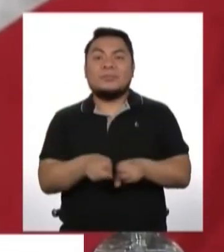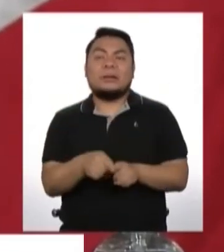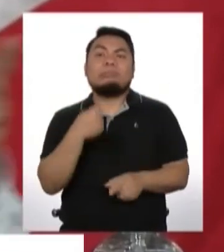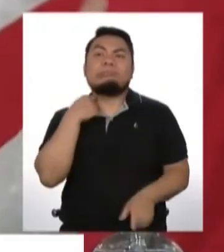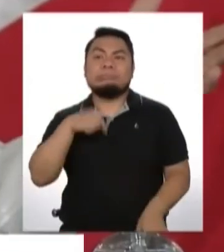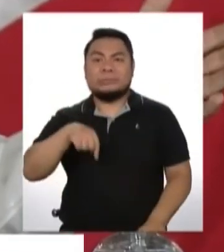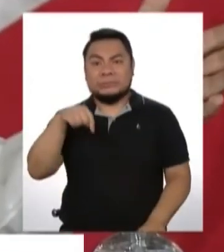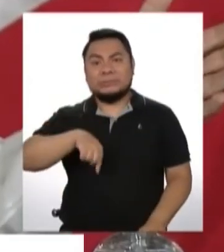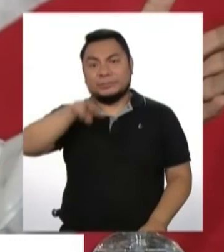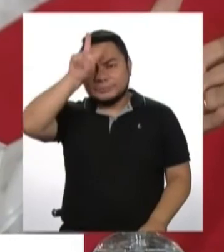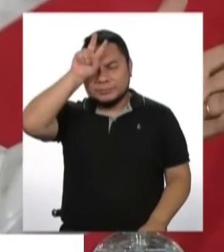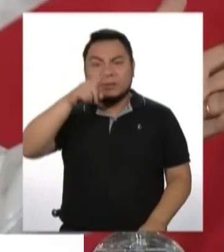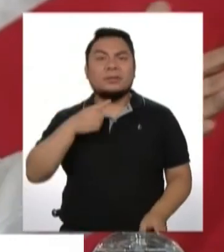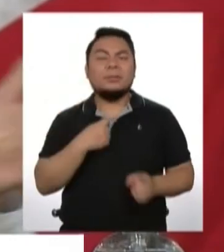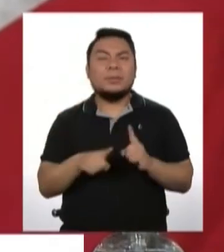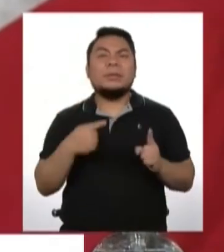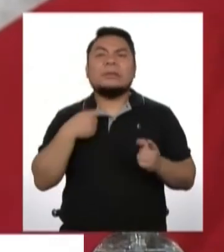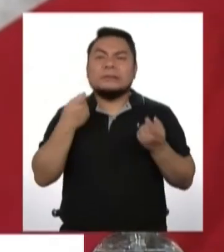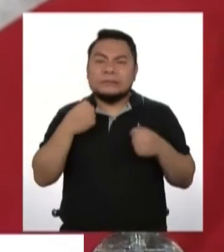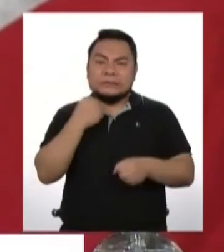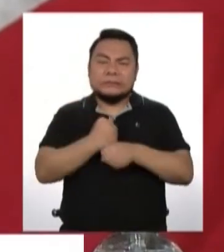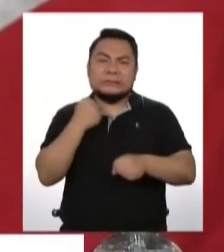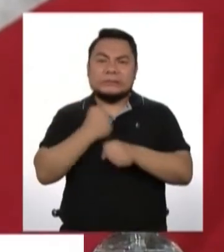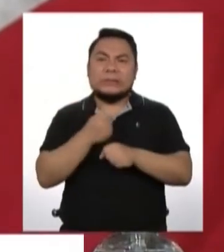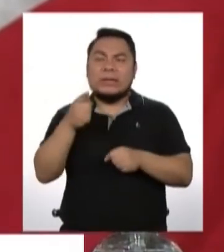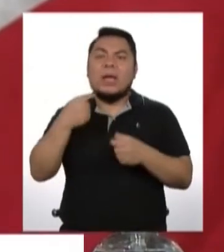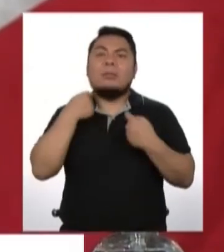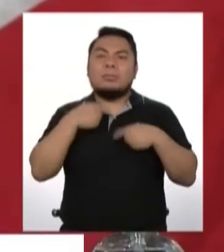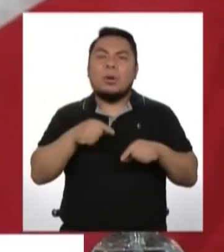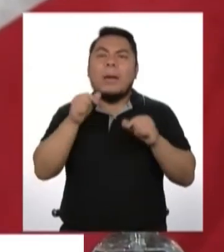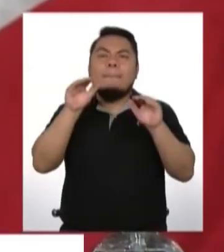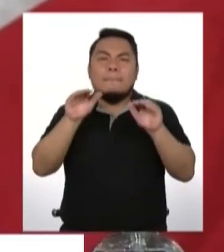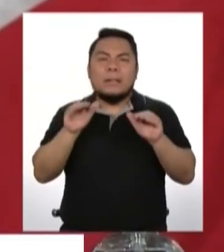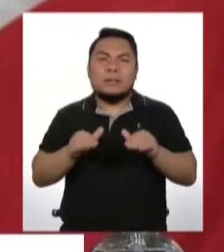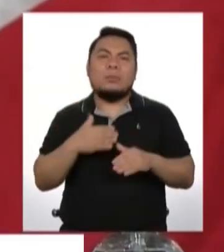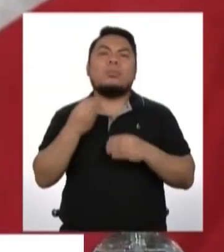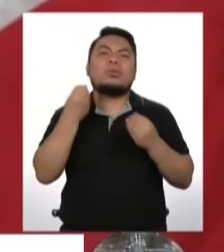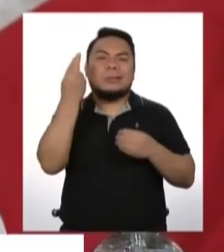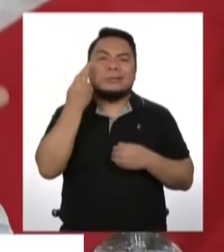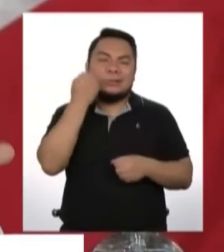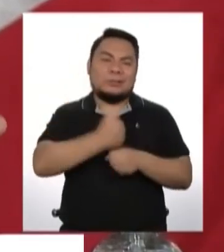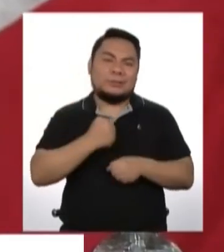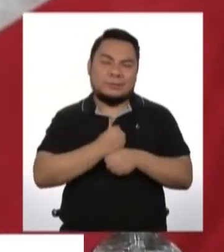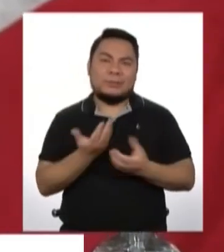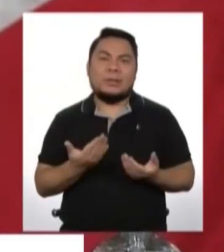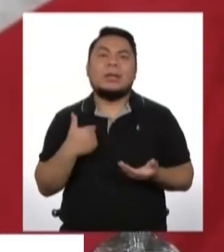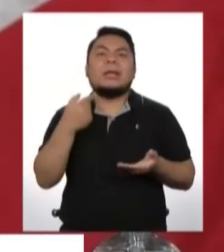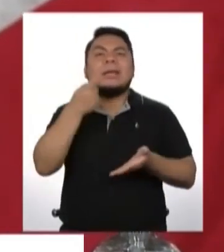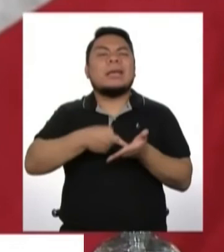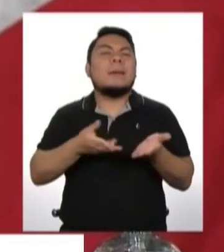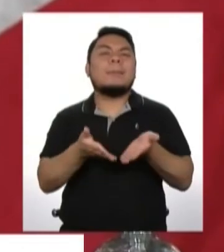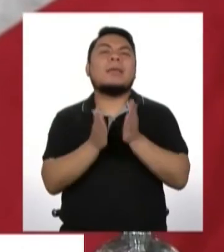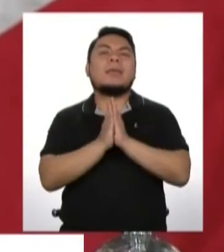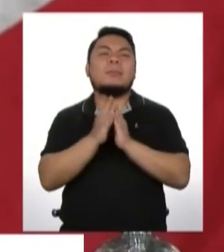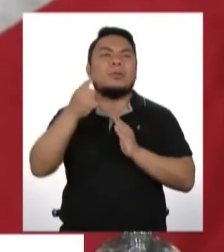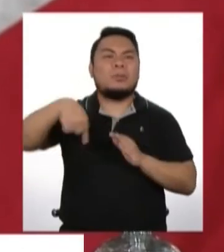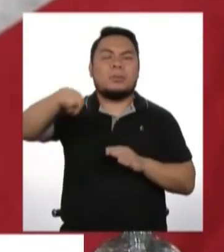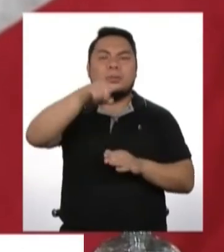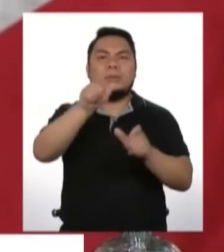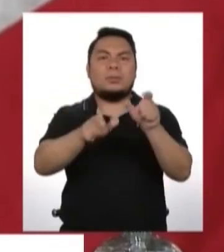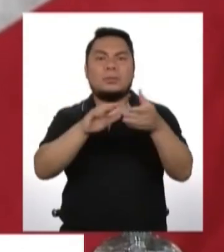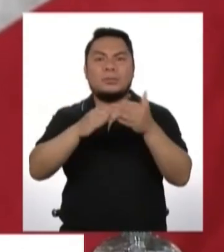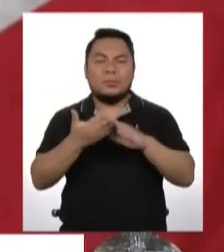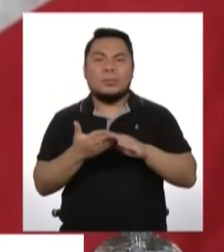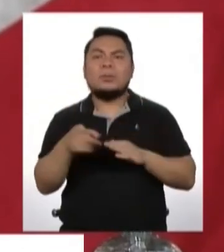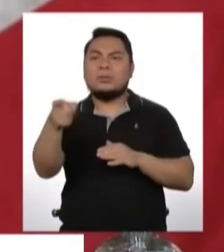nosotros, pero tenemos que lograr que afecte menos y por eso estamos tomando todo este tipo de medidas. ¿Y qué pedimos de la población? Que